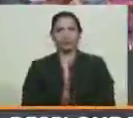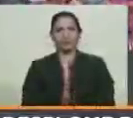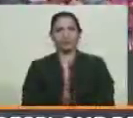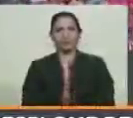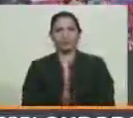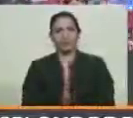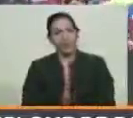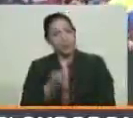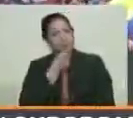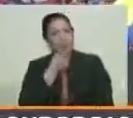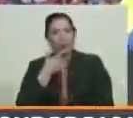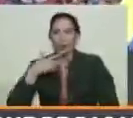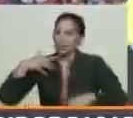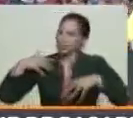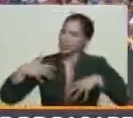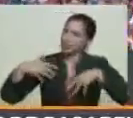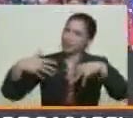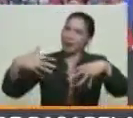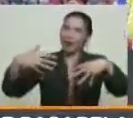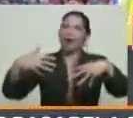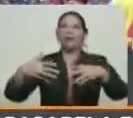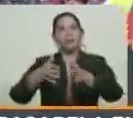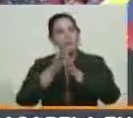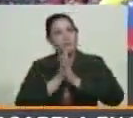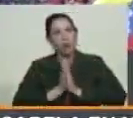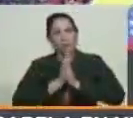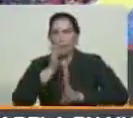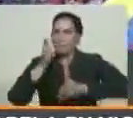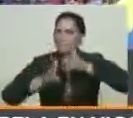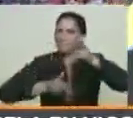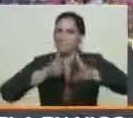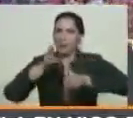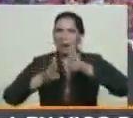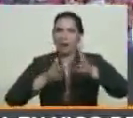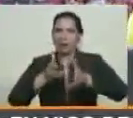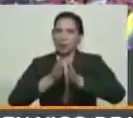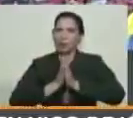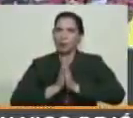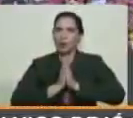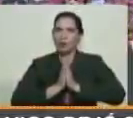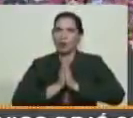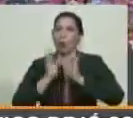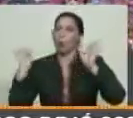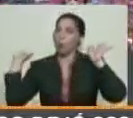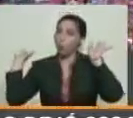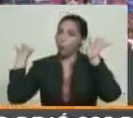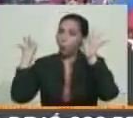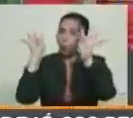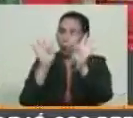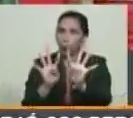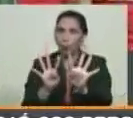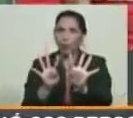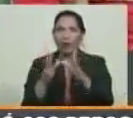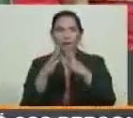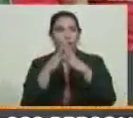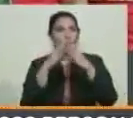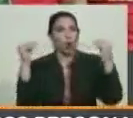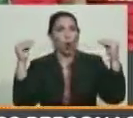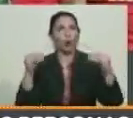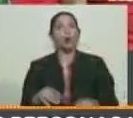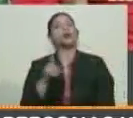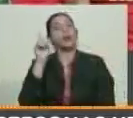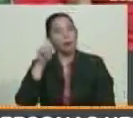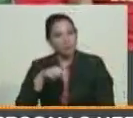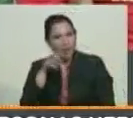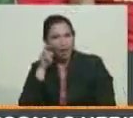¡Qué bonita marcha! Les pido a los compañeros del MEC que se pongan por un ladito, porque los que vienen allá llegando ahorita de toda la marcha, ellos también quieren